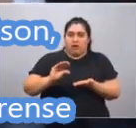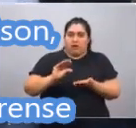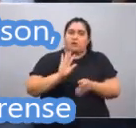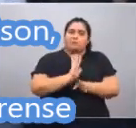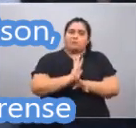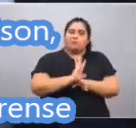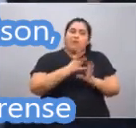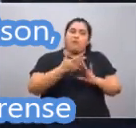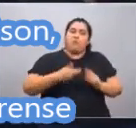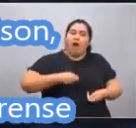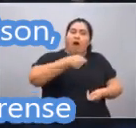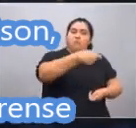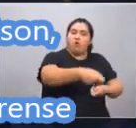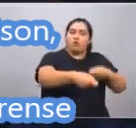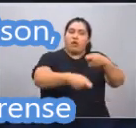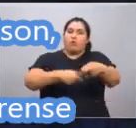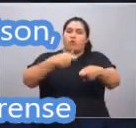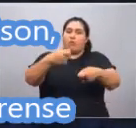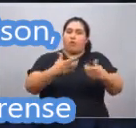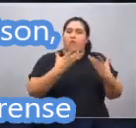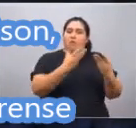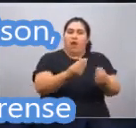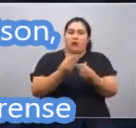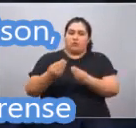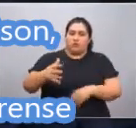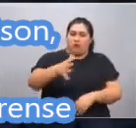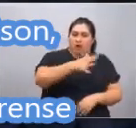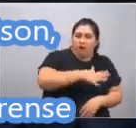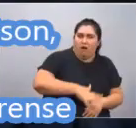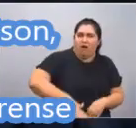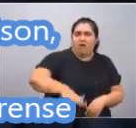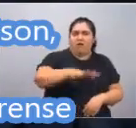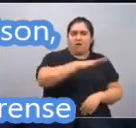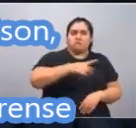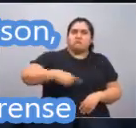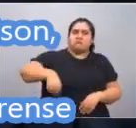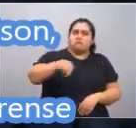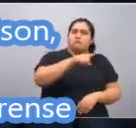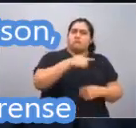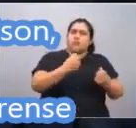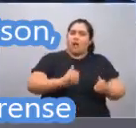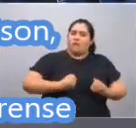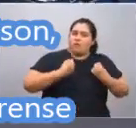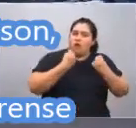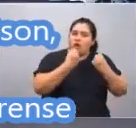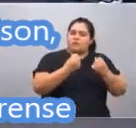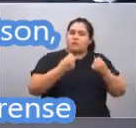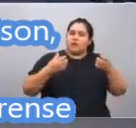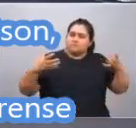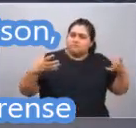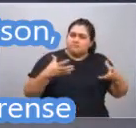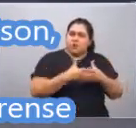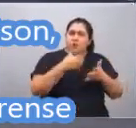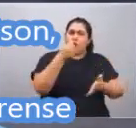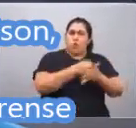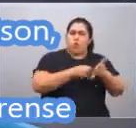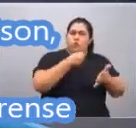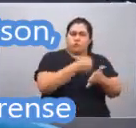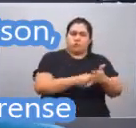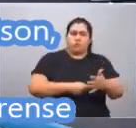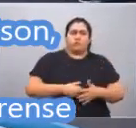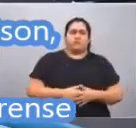para ayudar a los compañeros y compañeras que hacen fuerza en sus distritos.